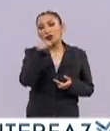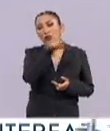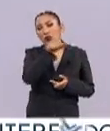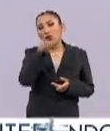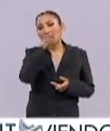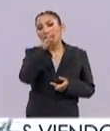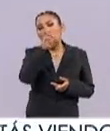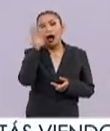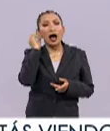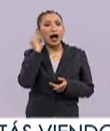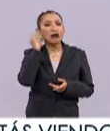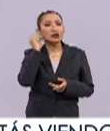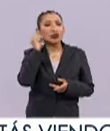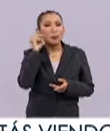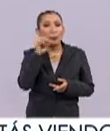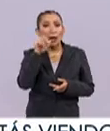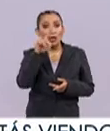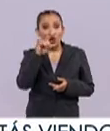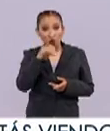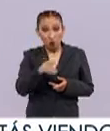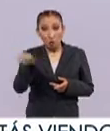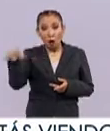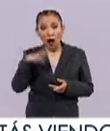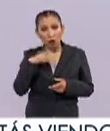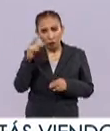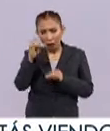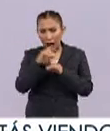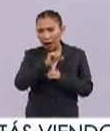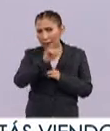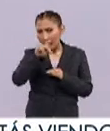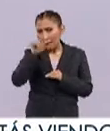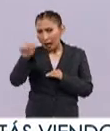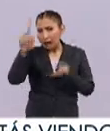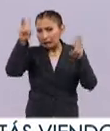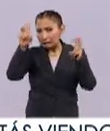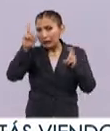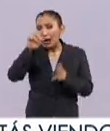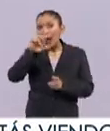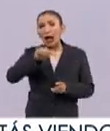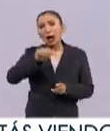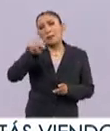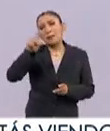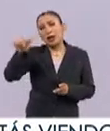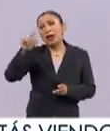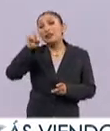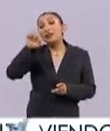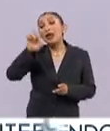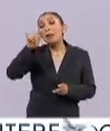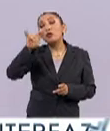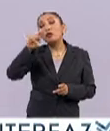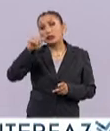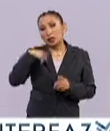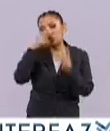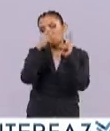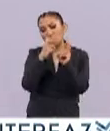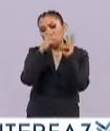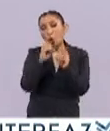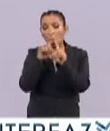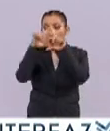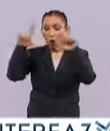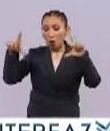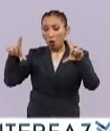e-medioradio.edu.mx. Ahí está la serie. Hay una aplicación especial de Puntitas que se puede bajar en cualquier teléfono inteligente o en